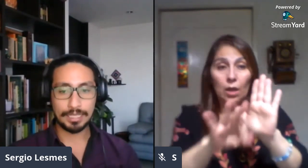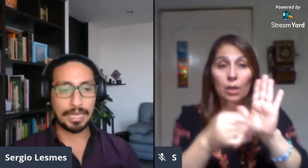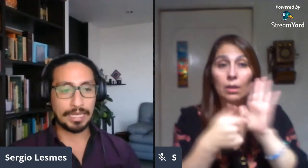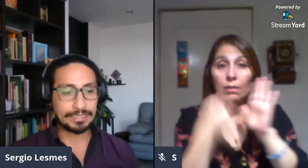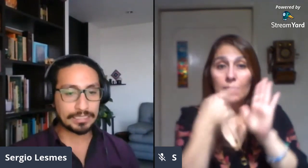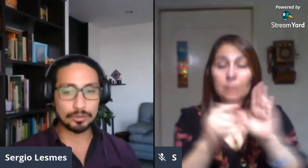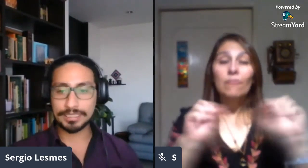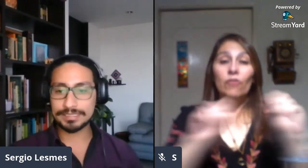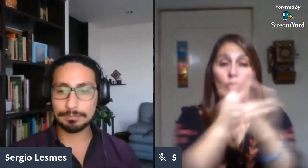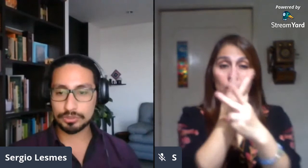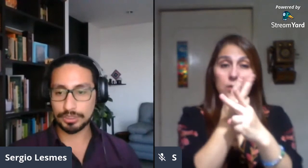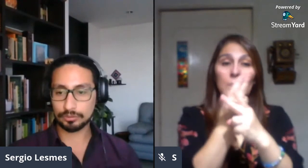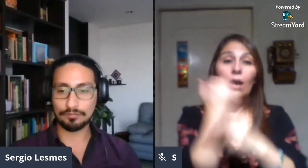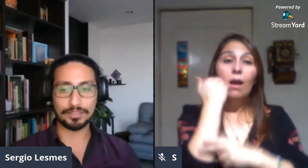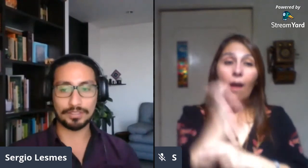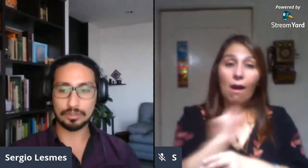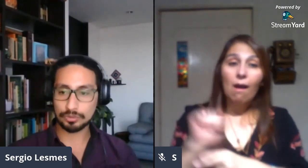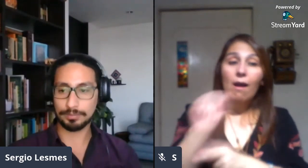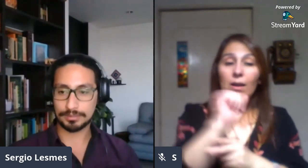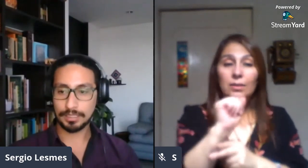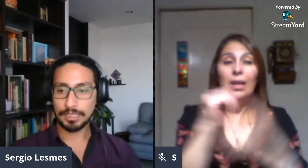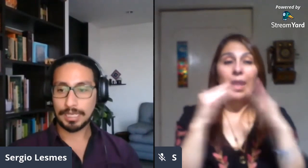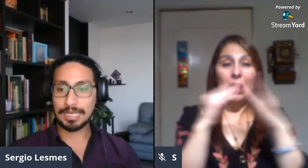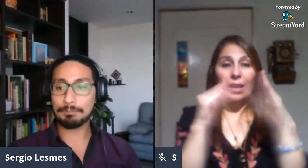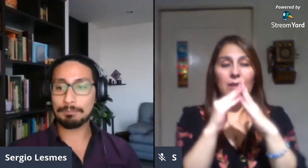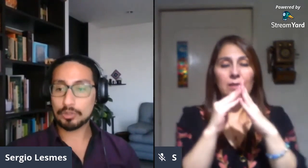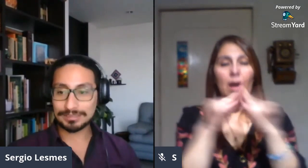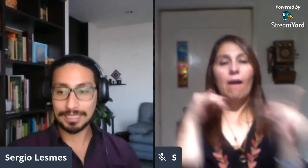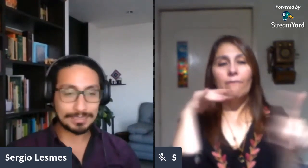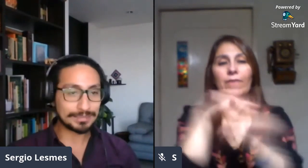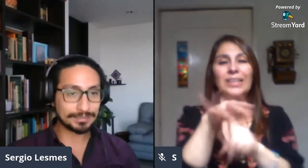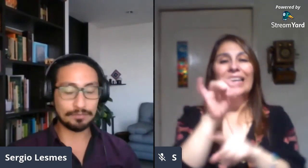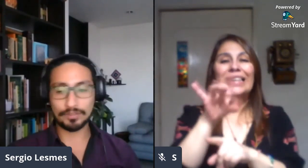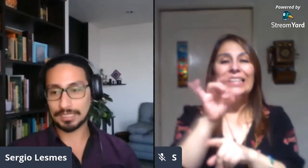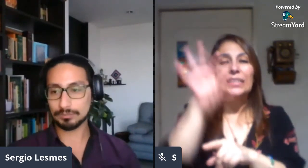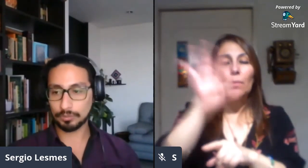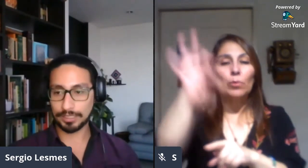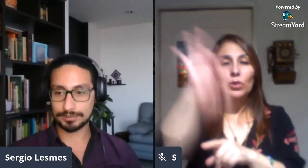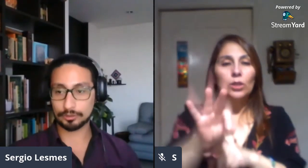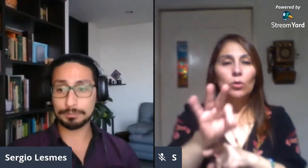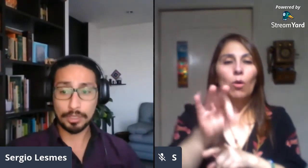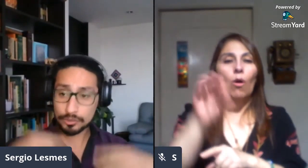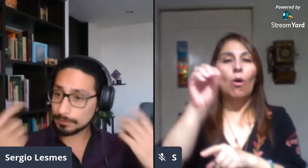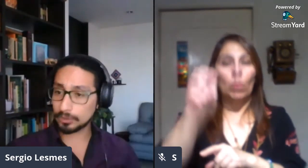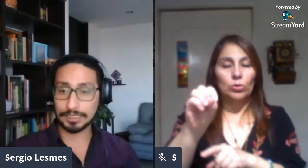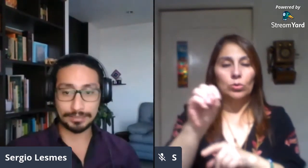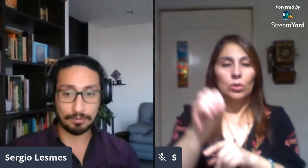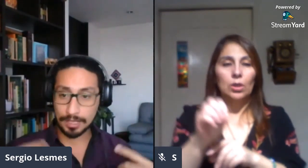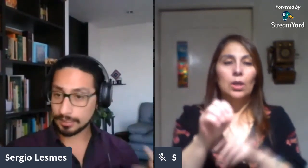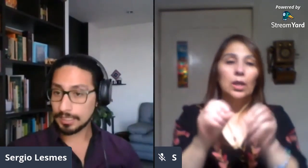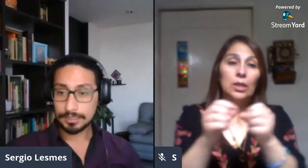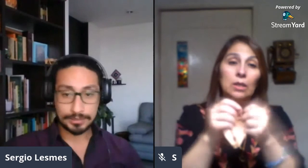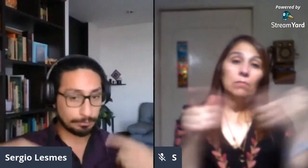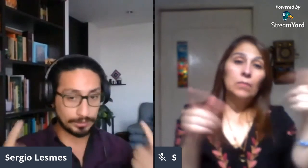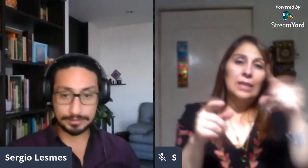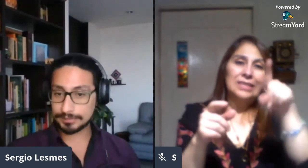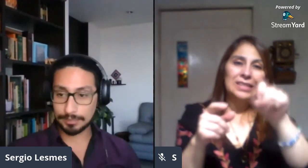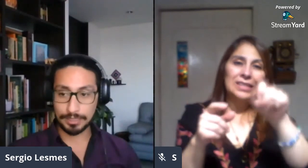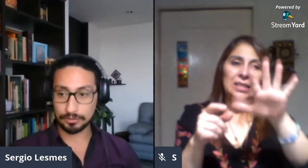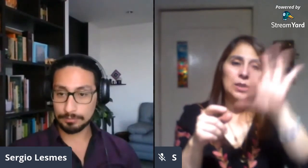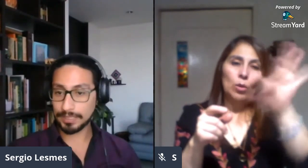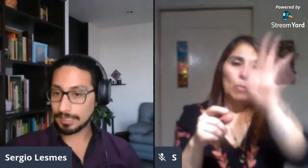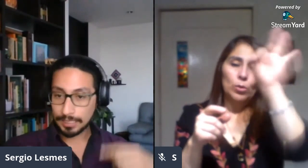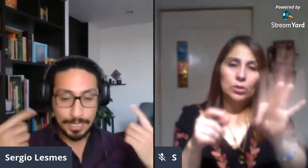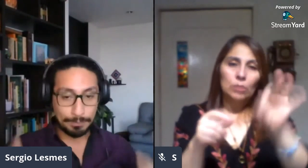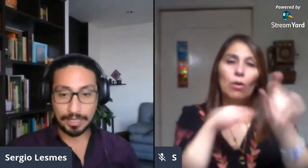doméstica, el 10 o el 15% afecta a los hombres, el porcentaje restante afecta a las mujeres. Entonces por eso es importante hablar también de ese